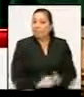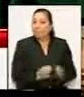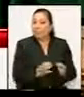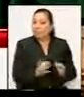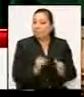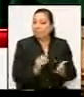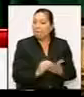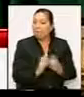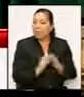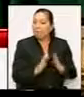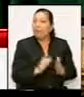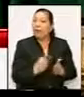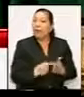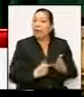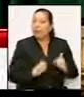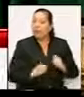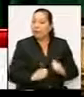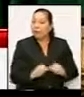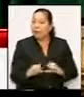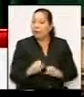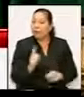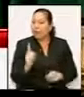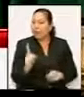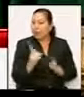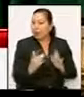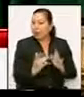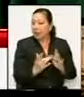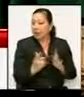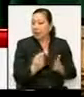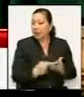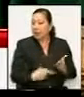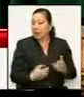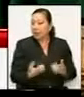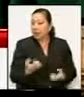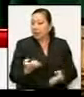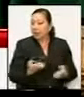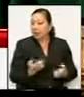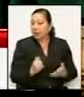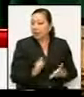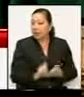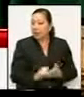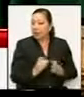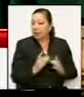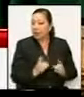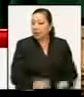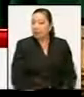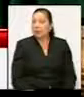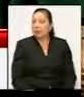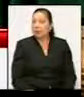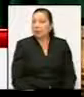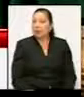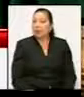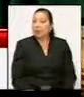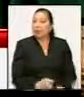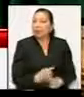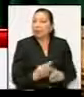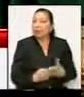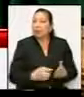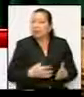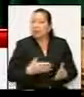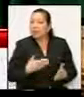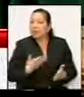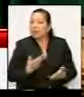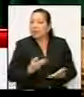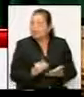identifiquemos claramente qué actividades realiza cada entidad, con qué presupuesto, en qué distrito, de tal manera que podamos hacer